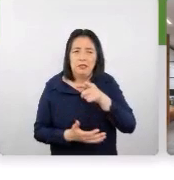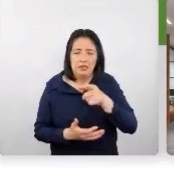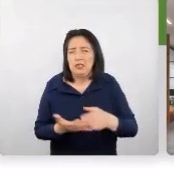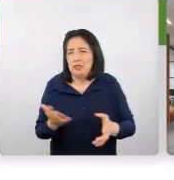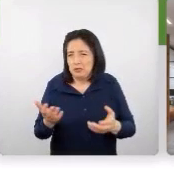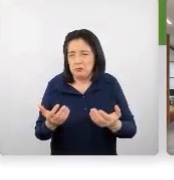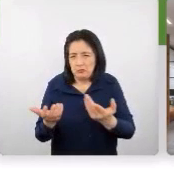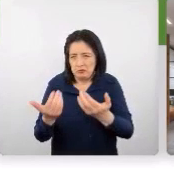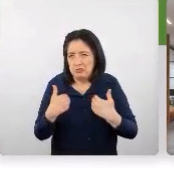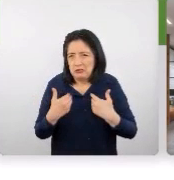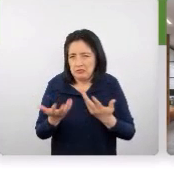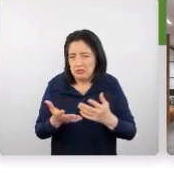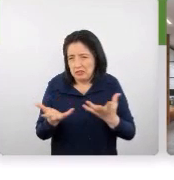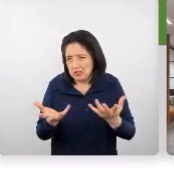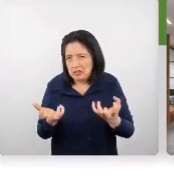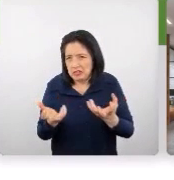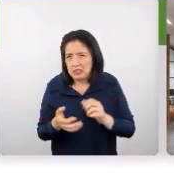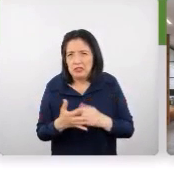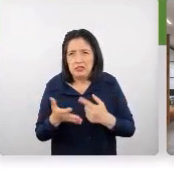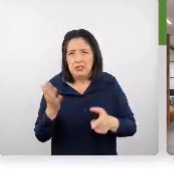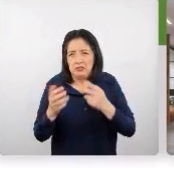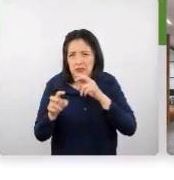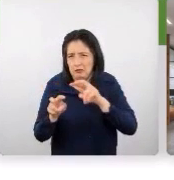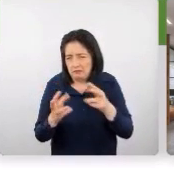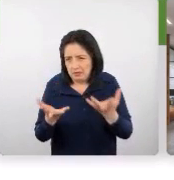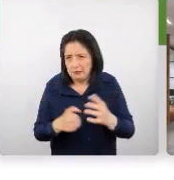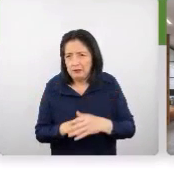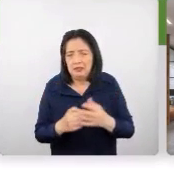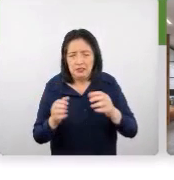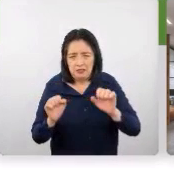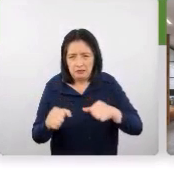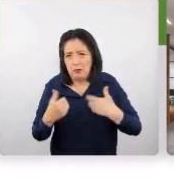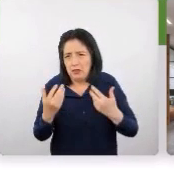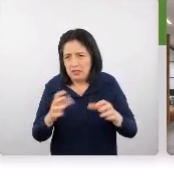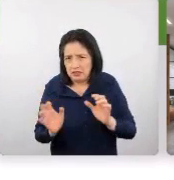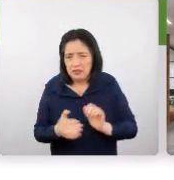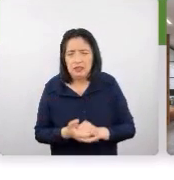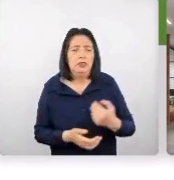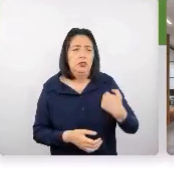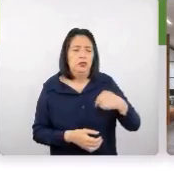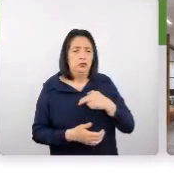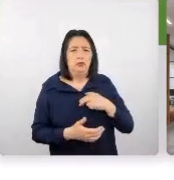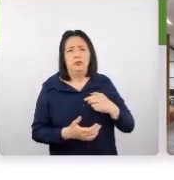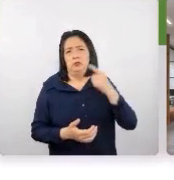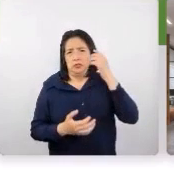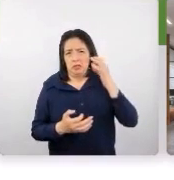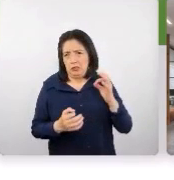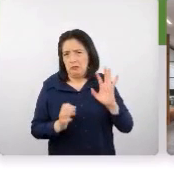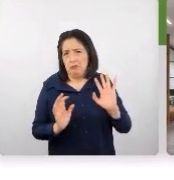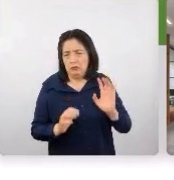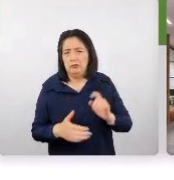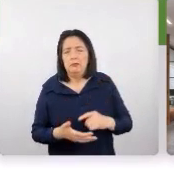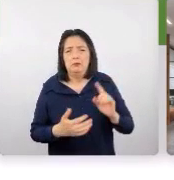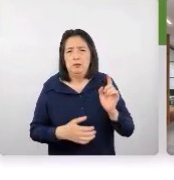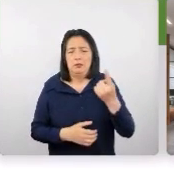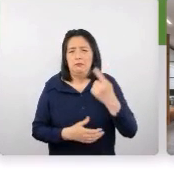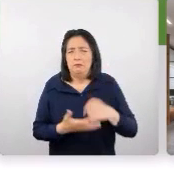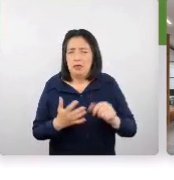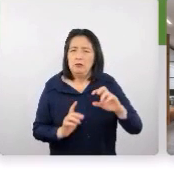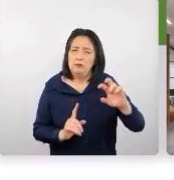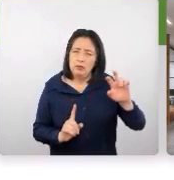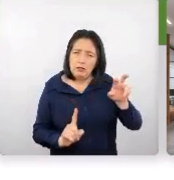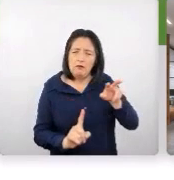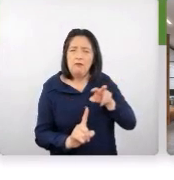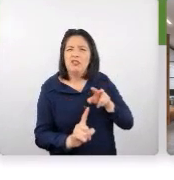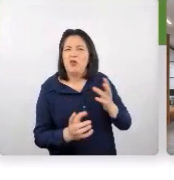tengan conveniente y vean pertinente. Creemos oportuno primero hacerles una perspectiva